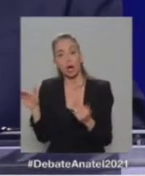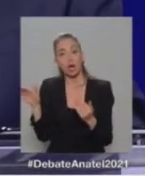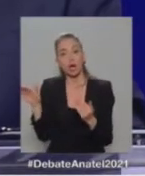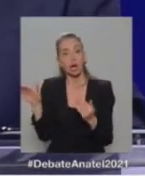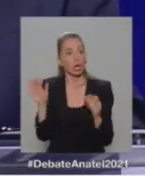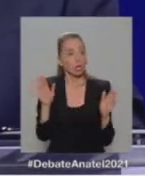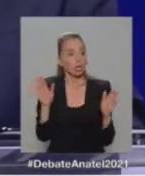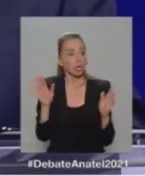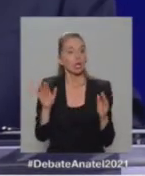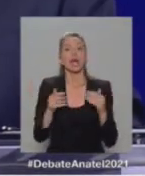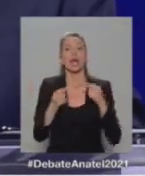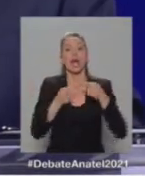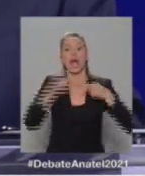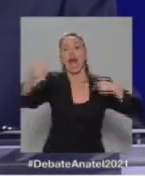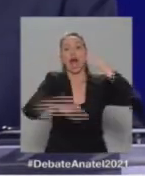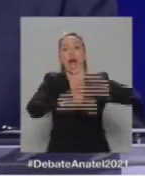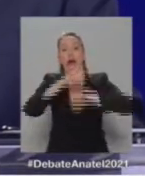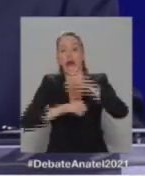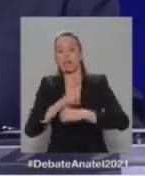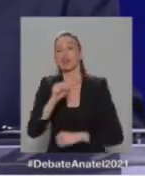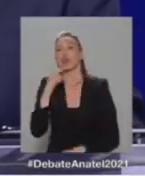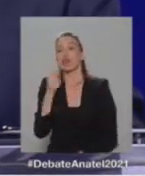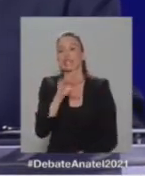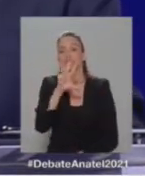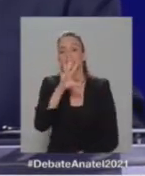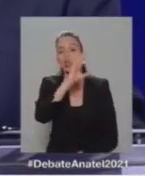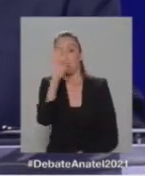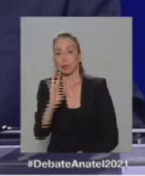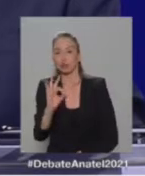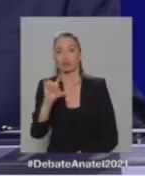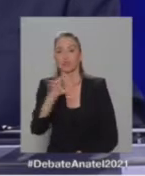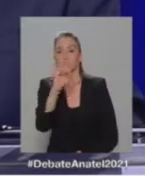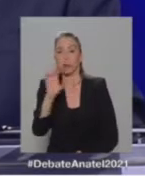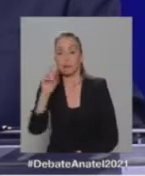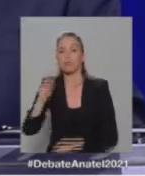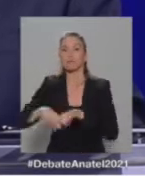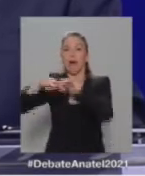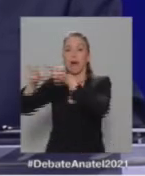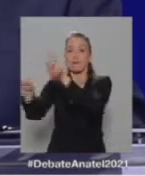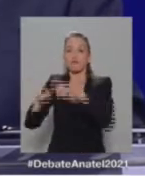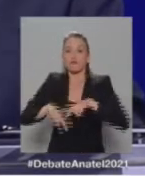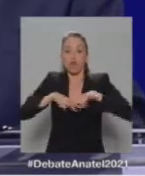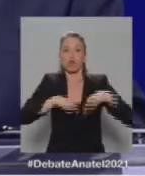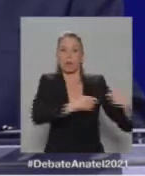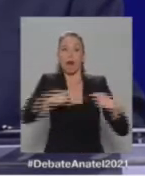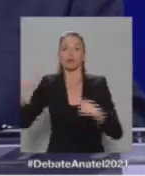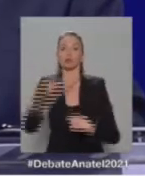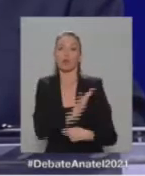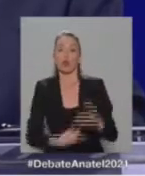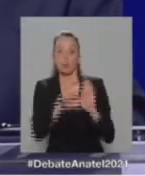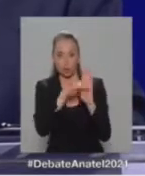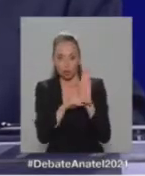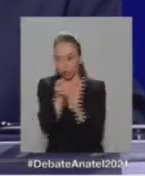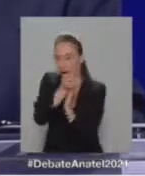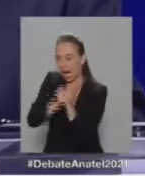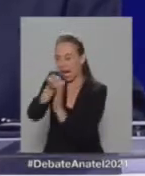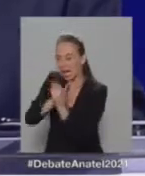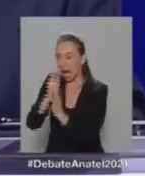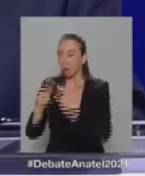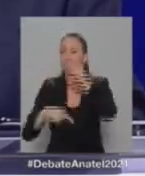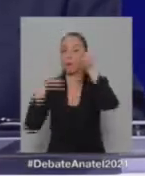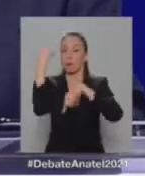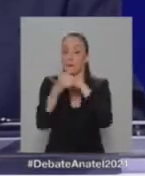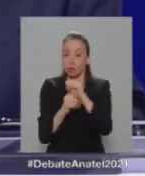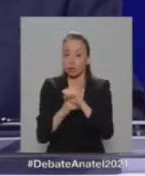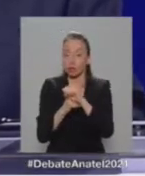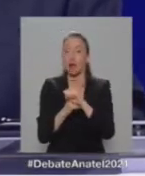su opinión y pusieron a prueba su conocimiento, y claramente hubo varios desencuentros generando momentos bastante tensos tanto